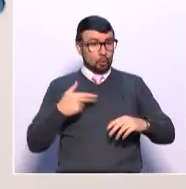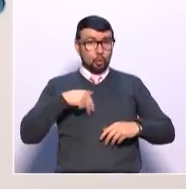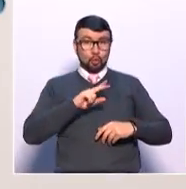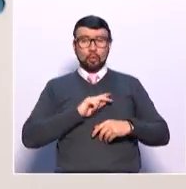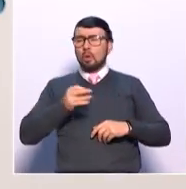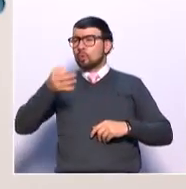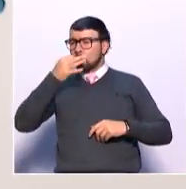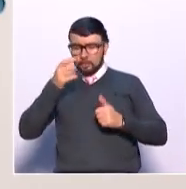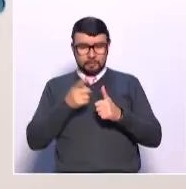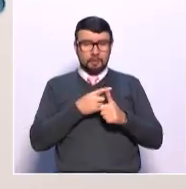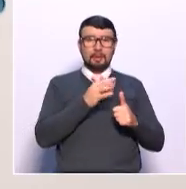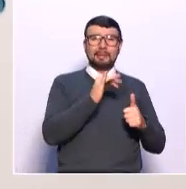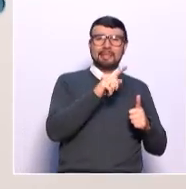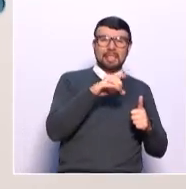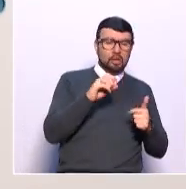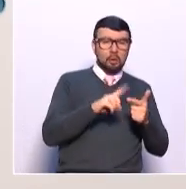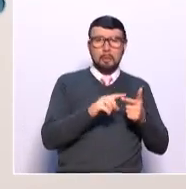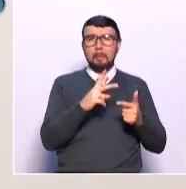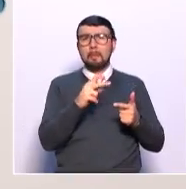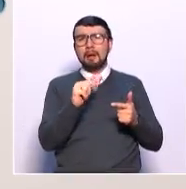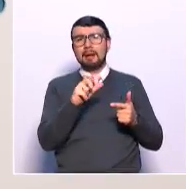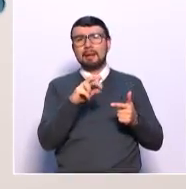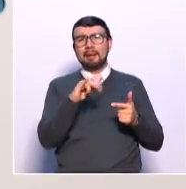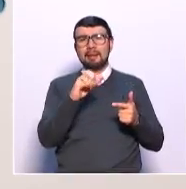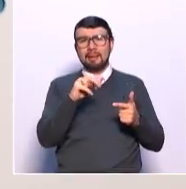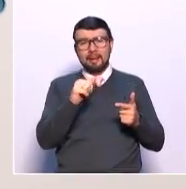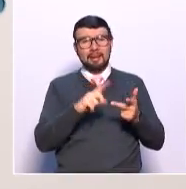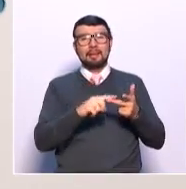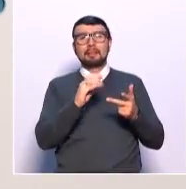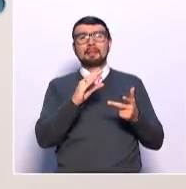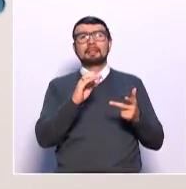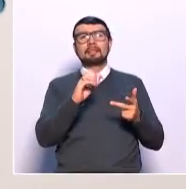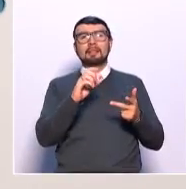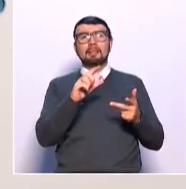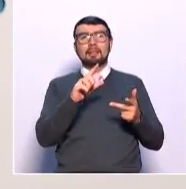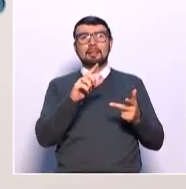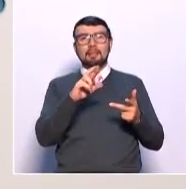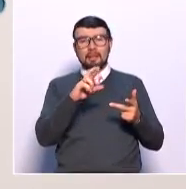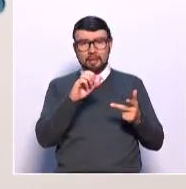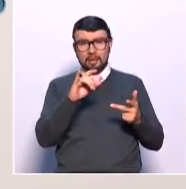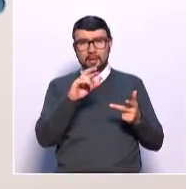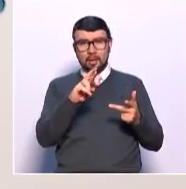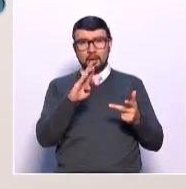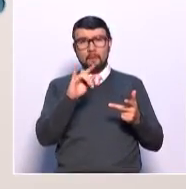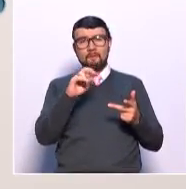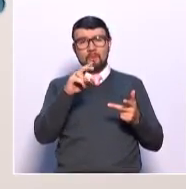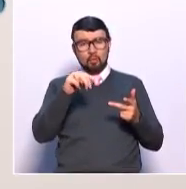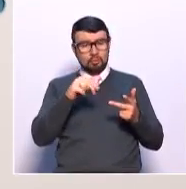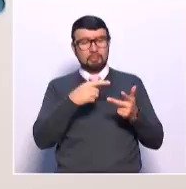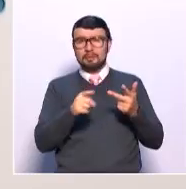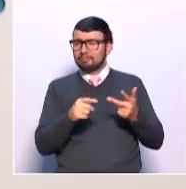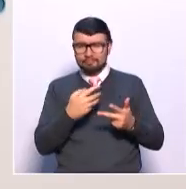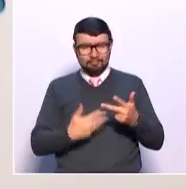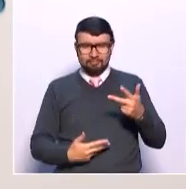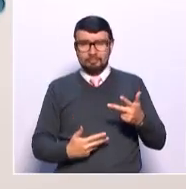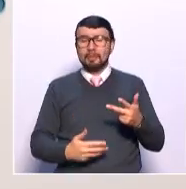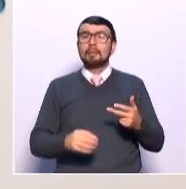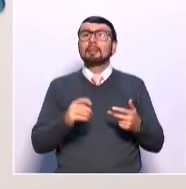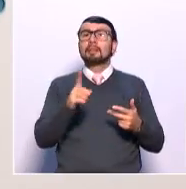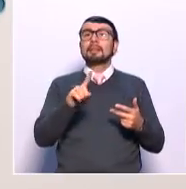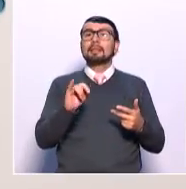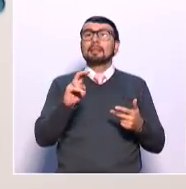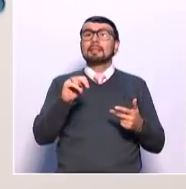pasiflora valeriana cerebro un compost de unos componentes hicimos un producto que es el cn ese trex silvestres